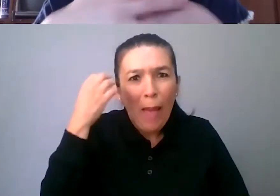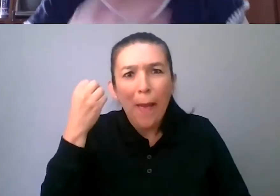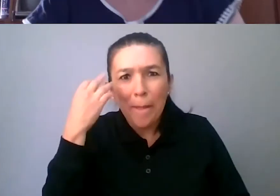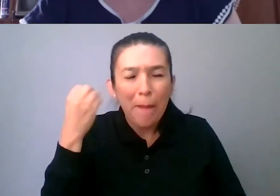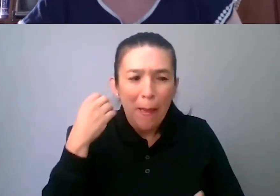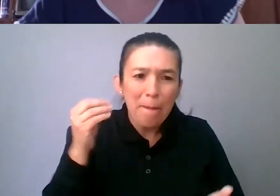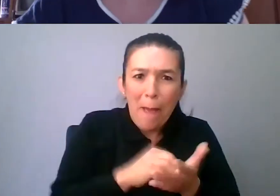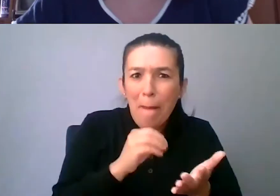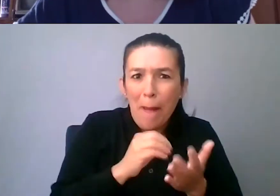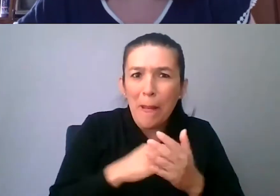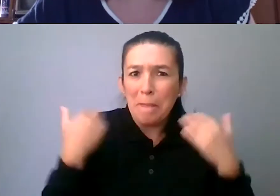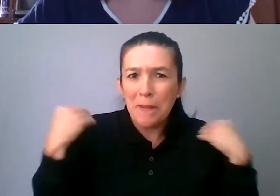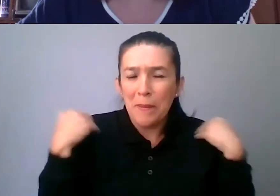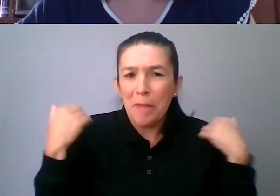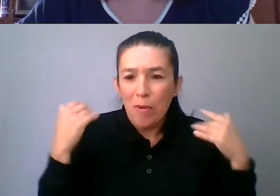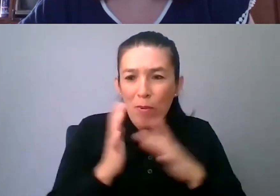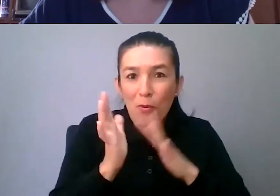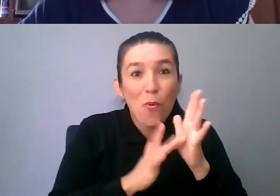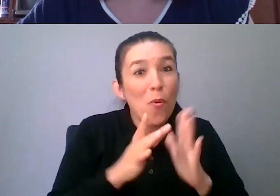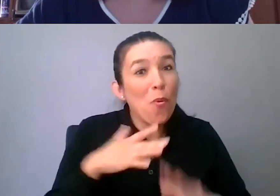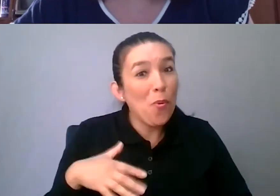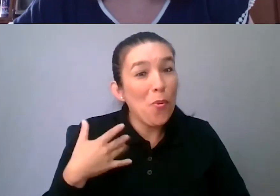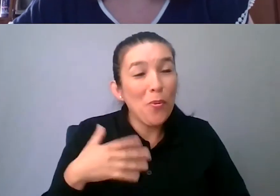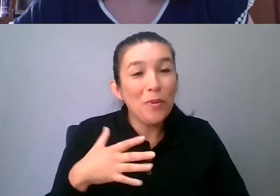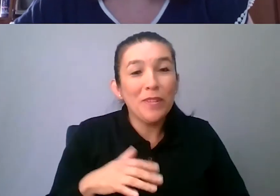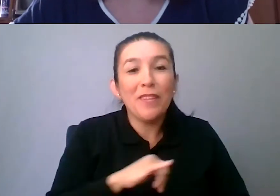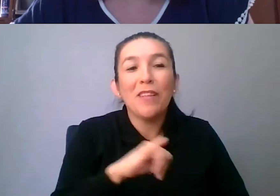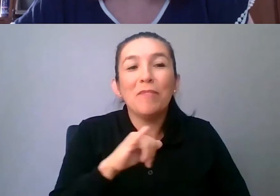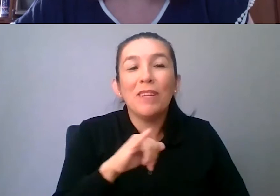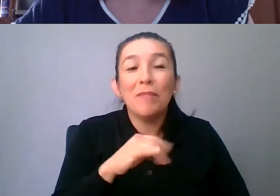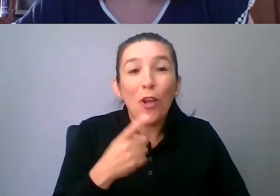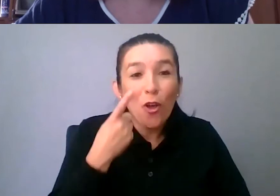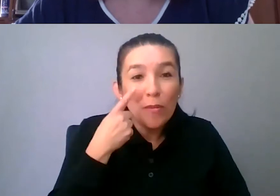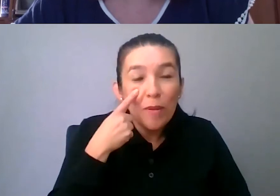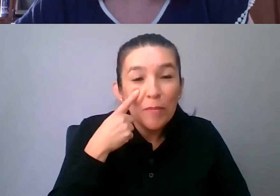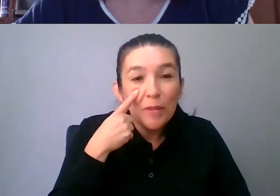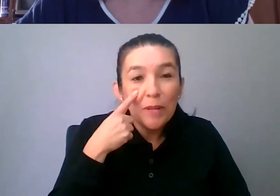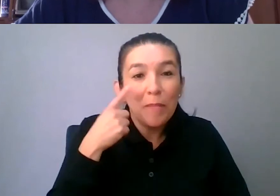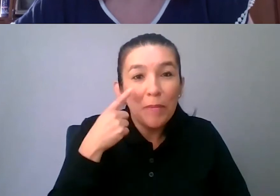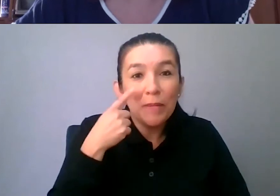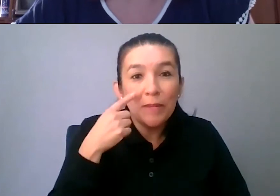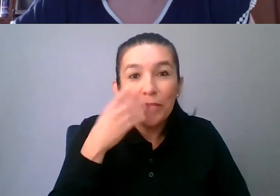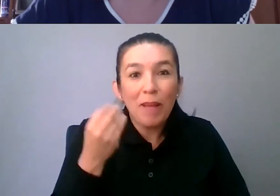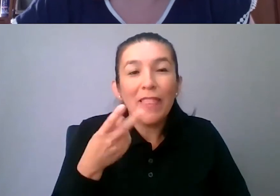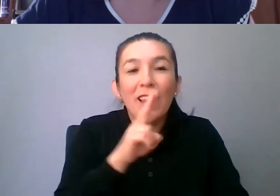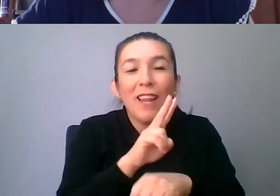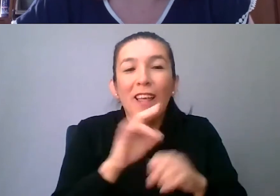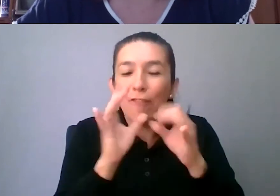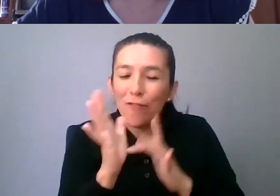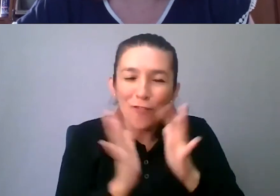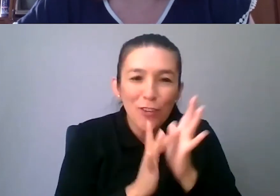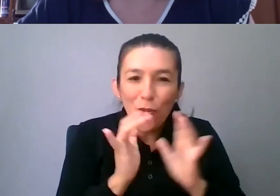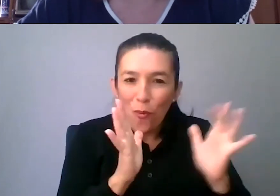figuras, es una buena fuente para conocer más sobre las figuras